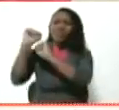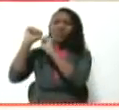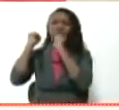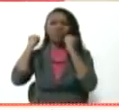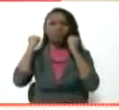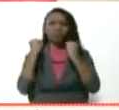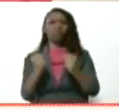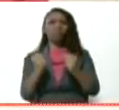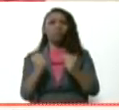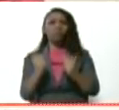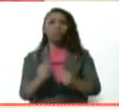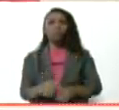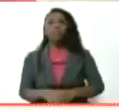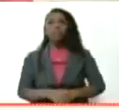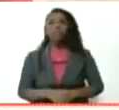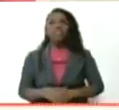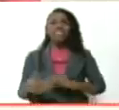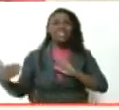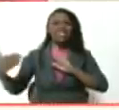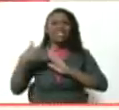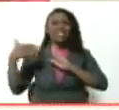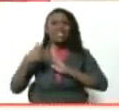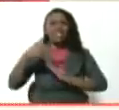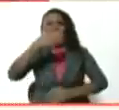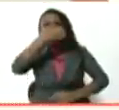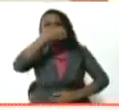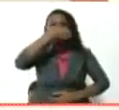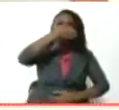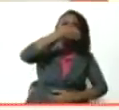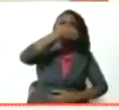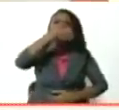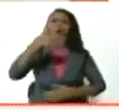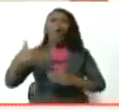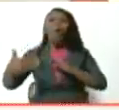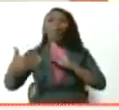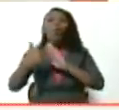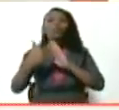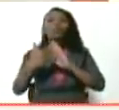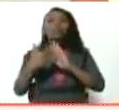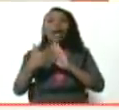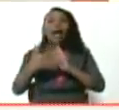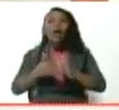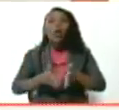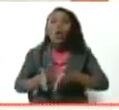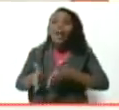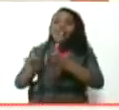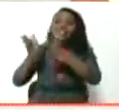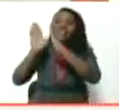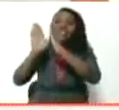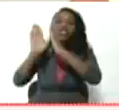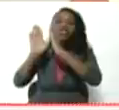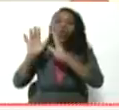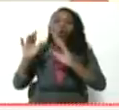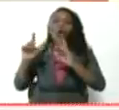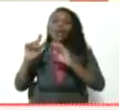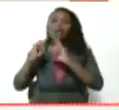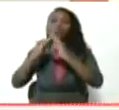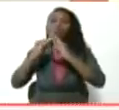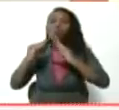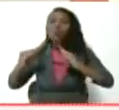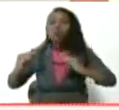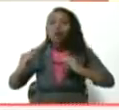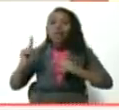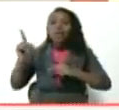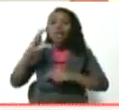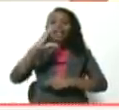contundentemente el ataque terrorista contra las instalaciones y los depósitos del